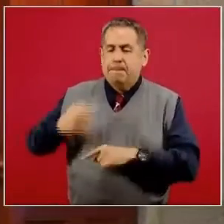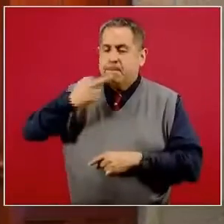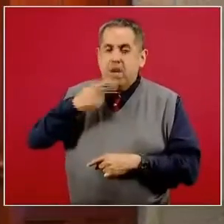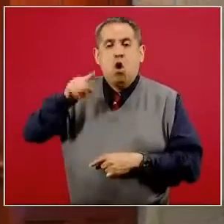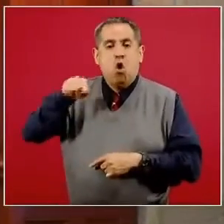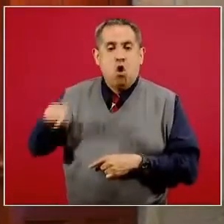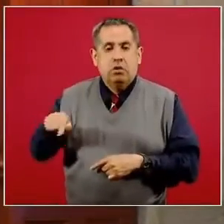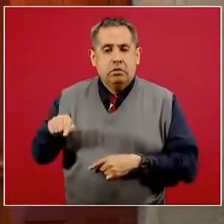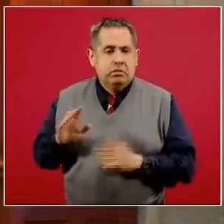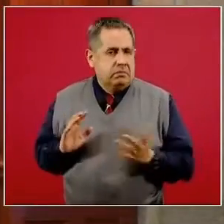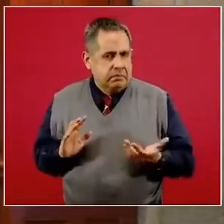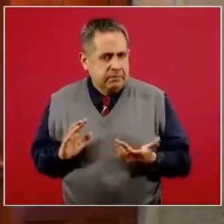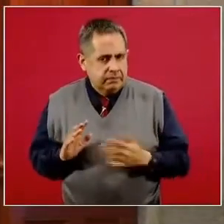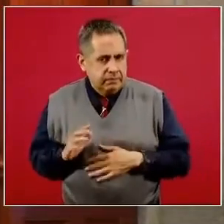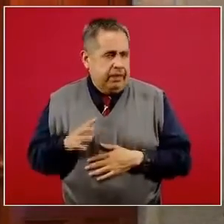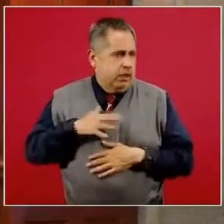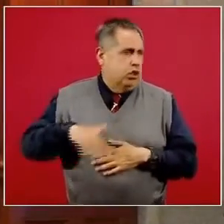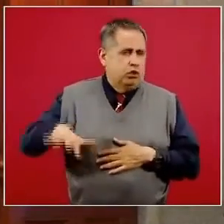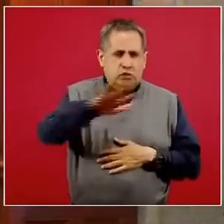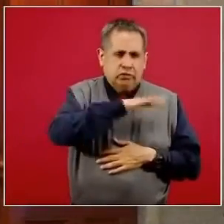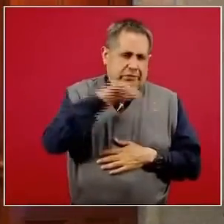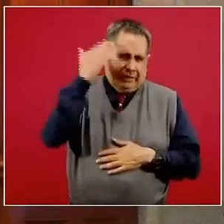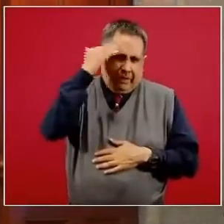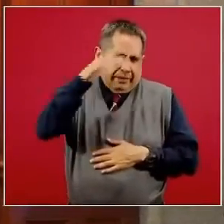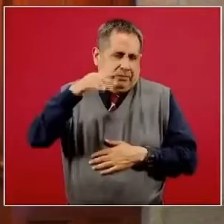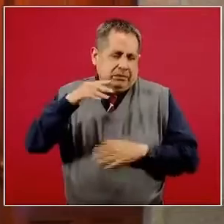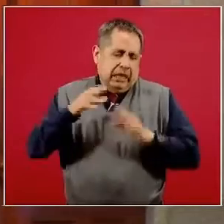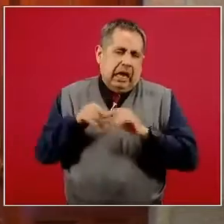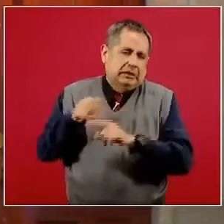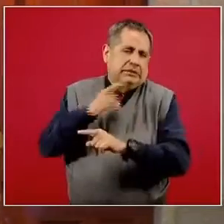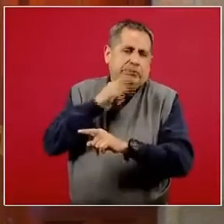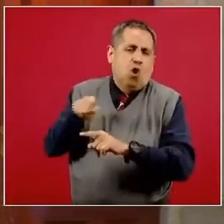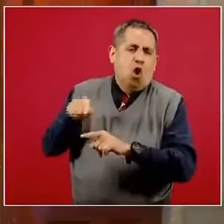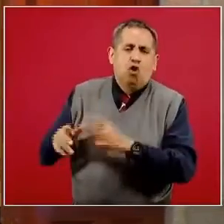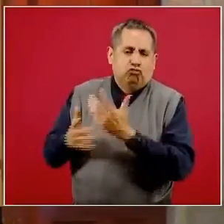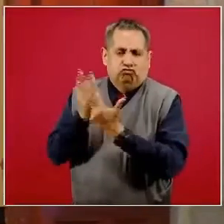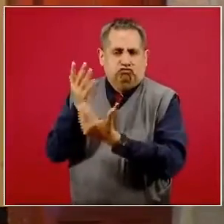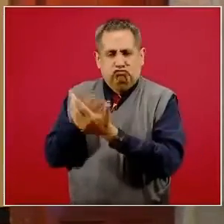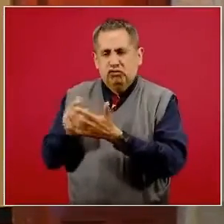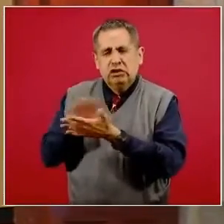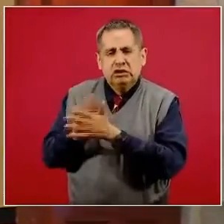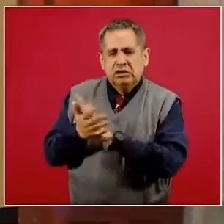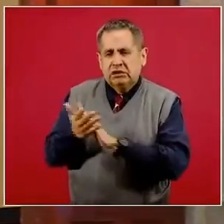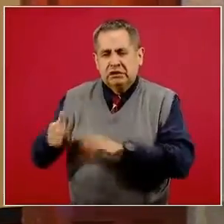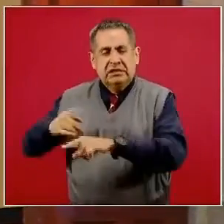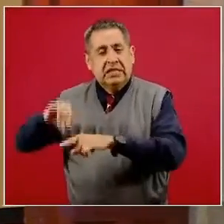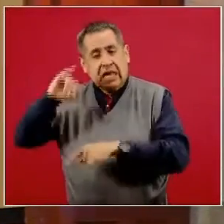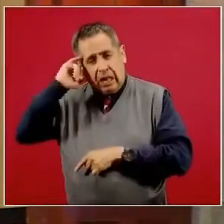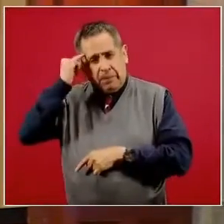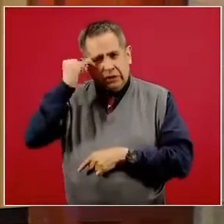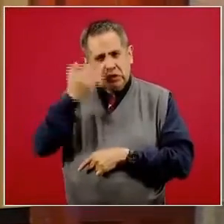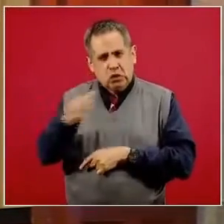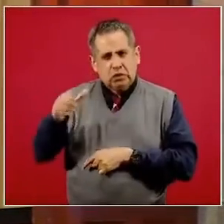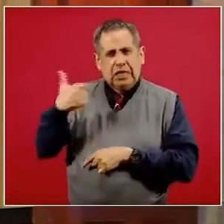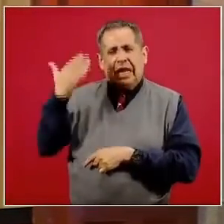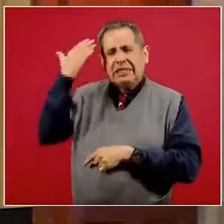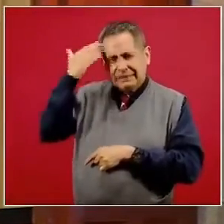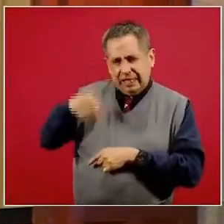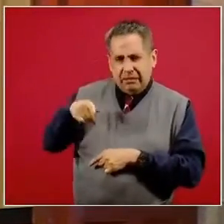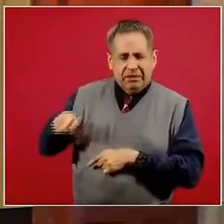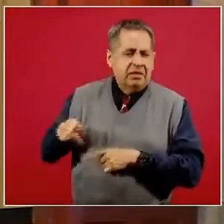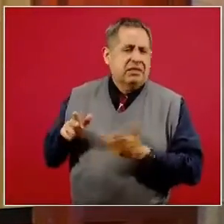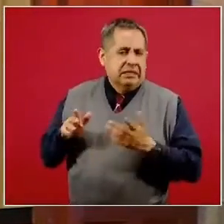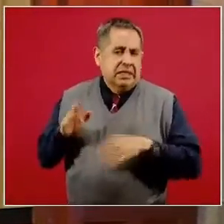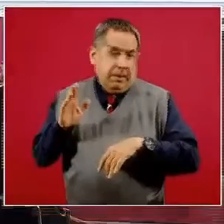Esto se sabía en el conocimiento popular, las y los campesinos tenían claro que a pesar de que es muy